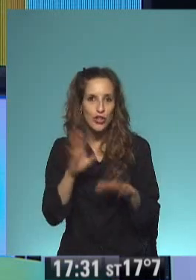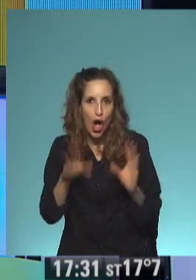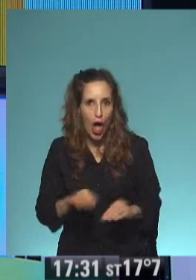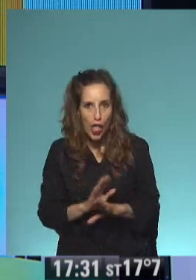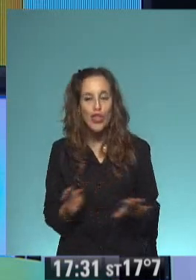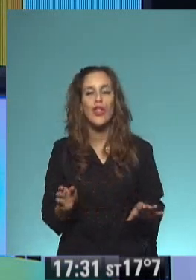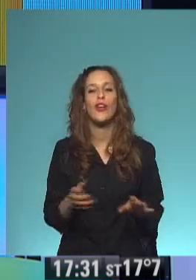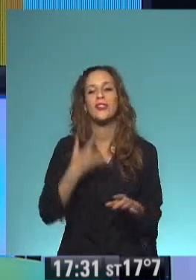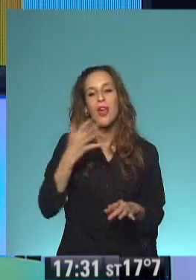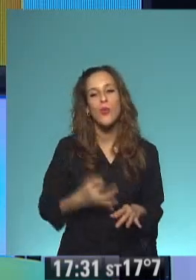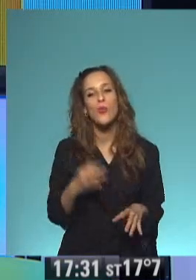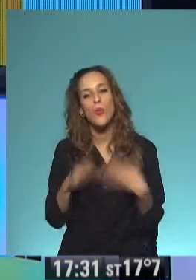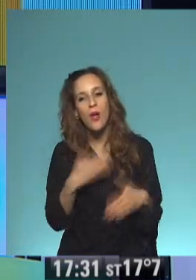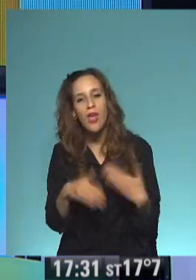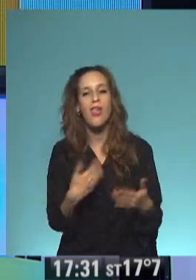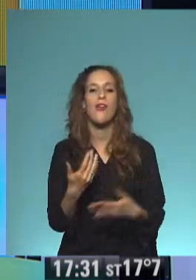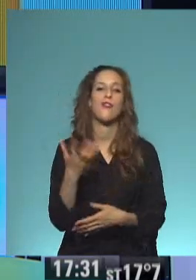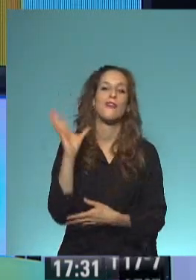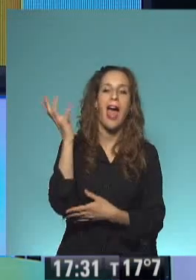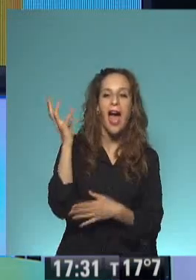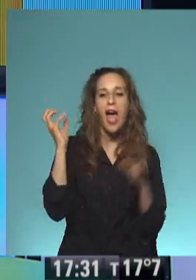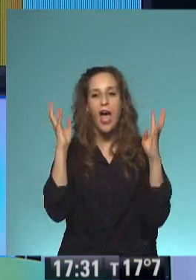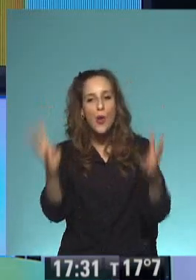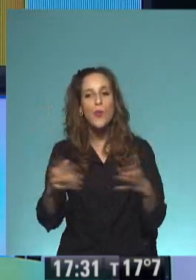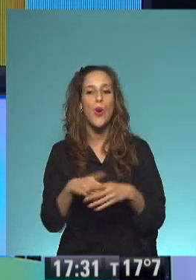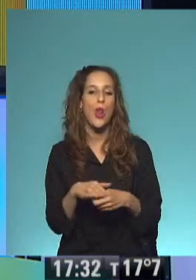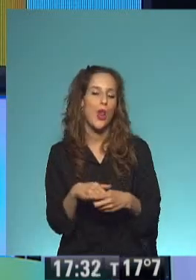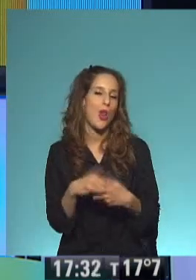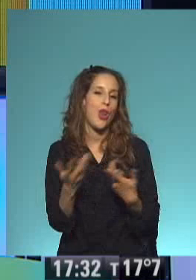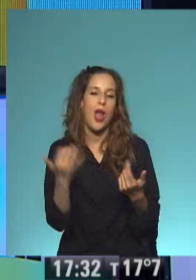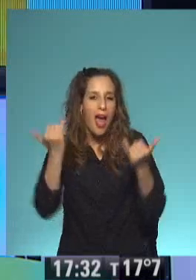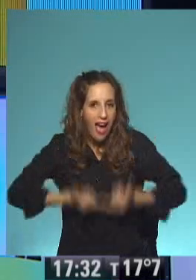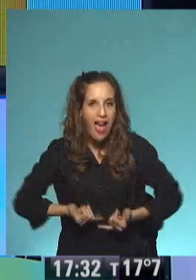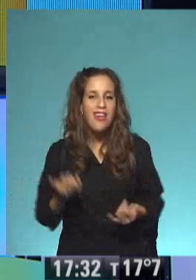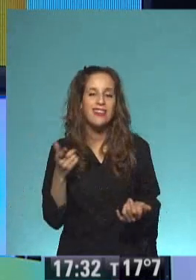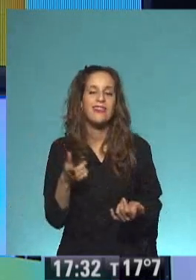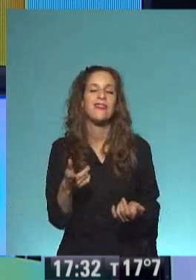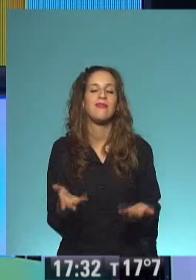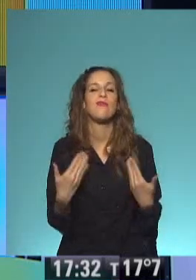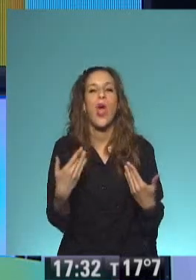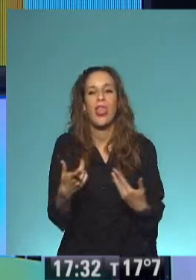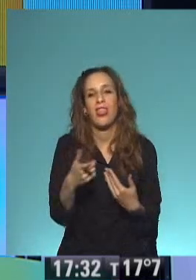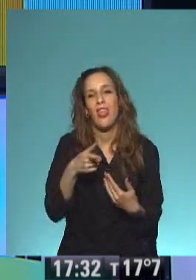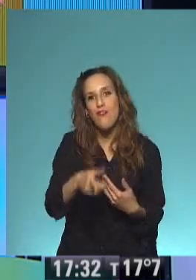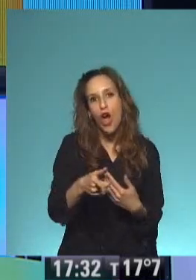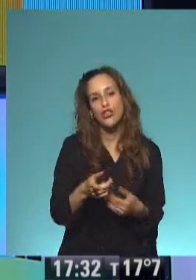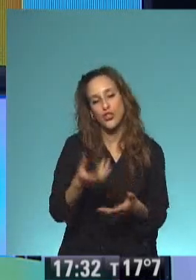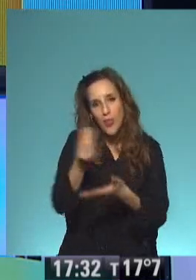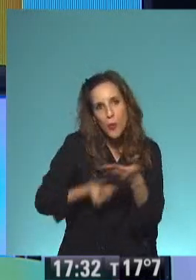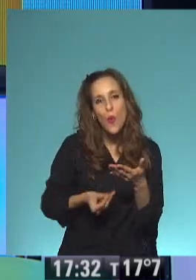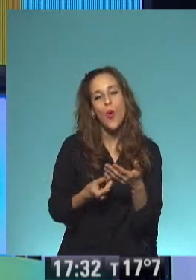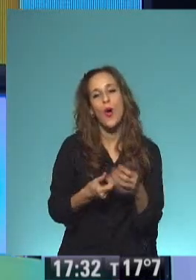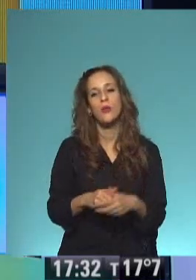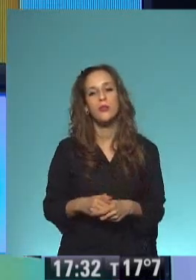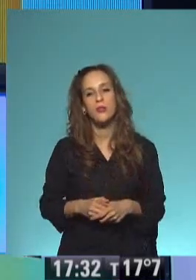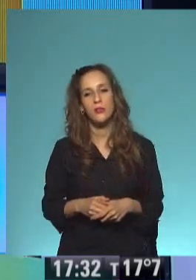haya juegos o árboles, plantas, banquitos, diferentes cosas. Entonces no solo nos pueden hacer el recorrido, sino mostrarnos cómo es la plaza que más